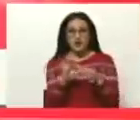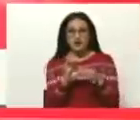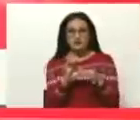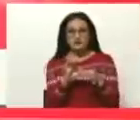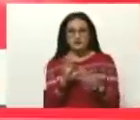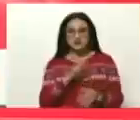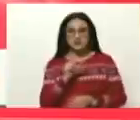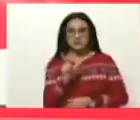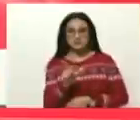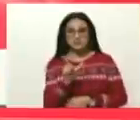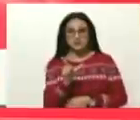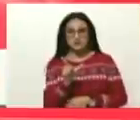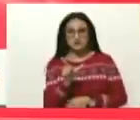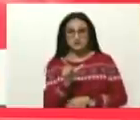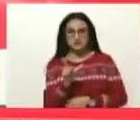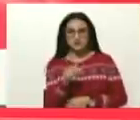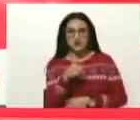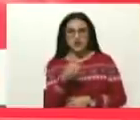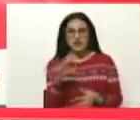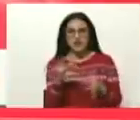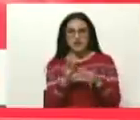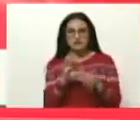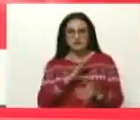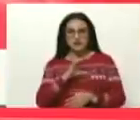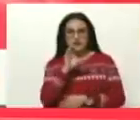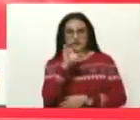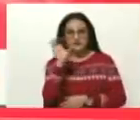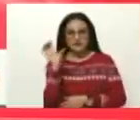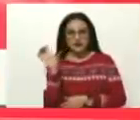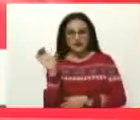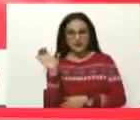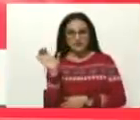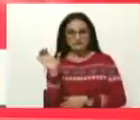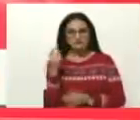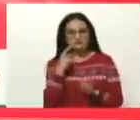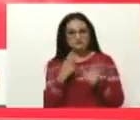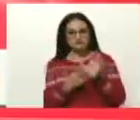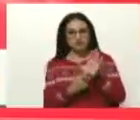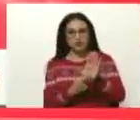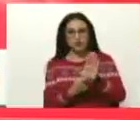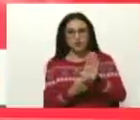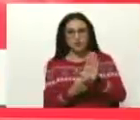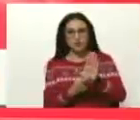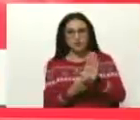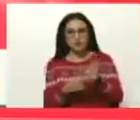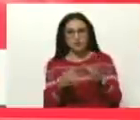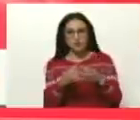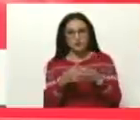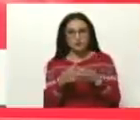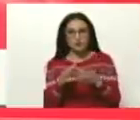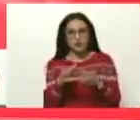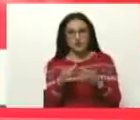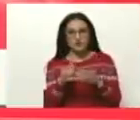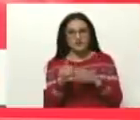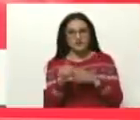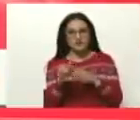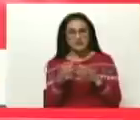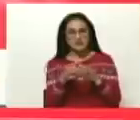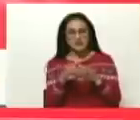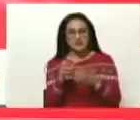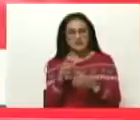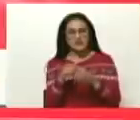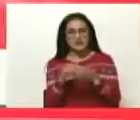cada enlace del partido, cada enlace estadal, está presentando ante este colectivo de la Dirección Nacional